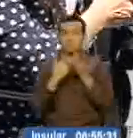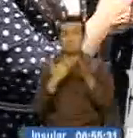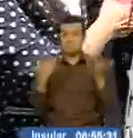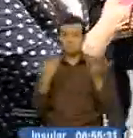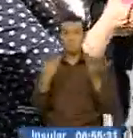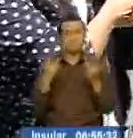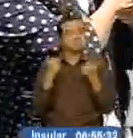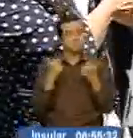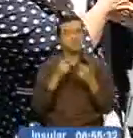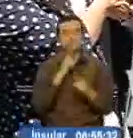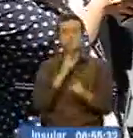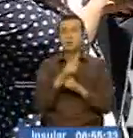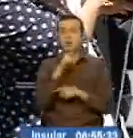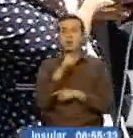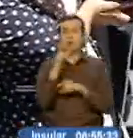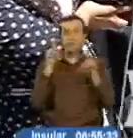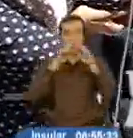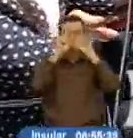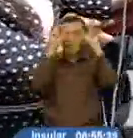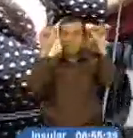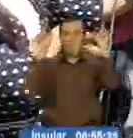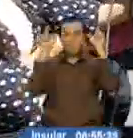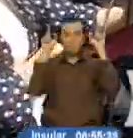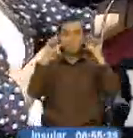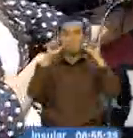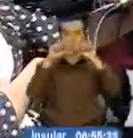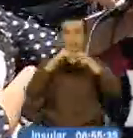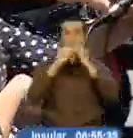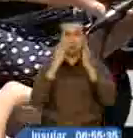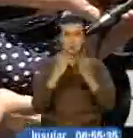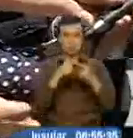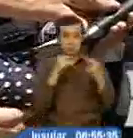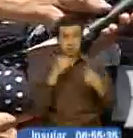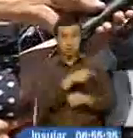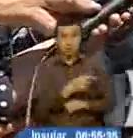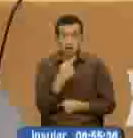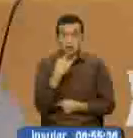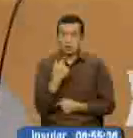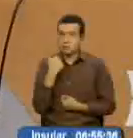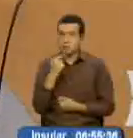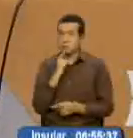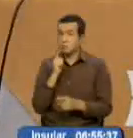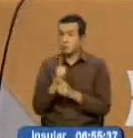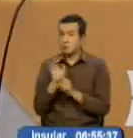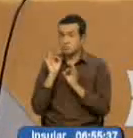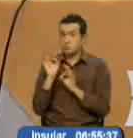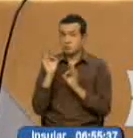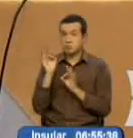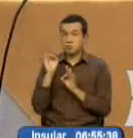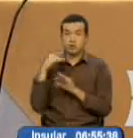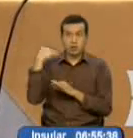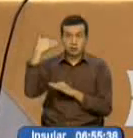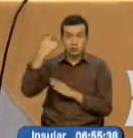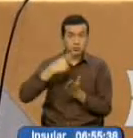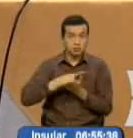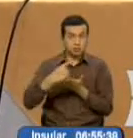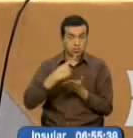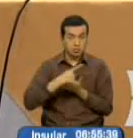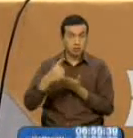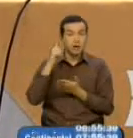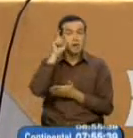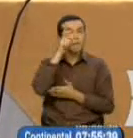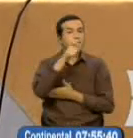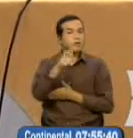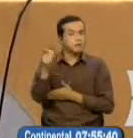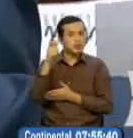de productiva por los legisladores de oposición Luis Fernando Torres y Patricio Donoso, quienes detallaron que en las próximas semanas el fiscal